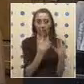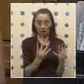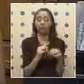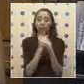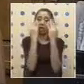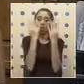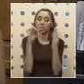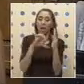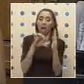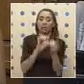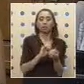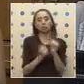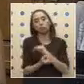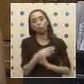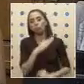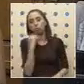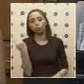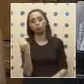cárcel muerto